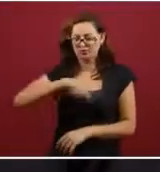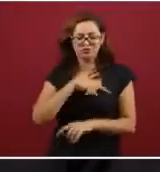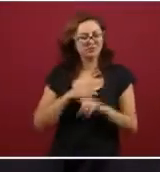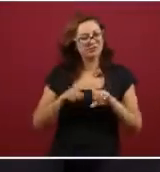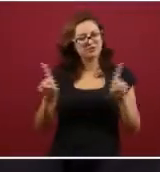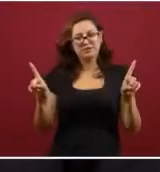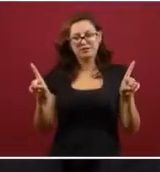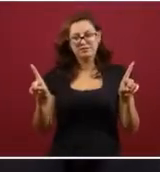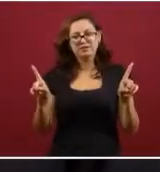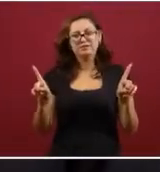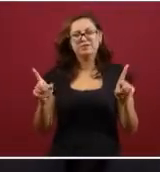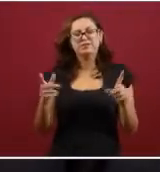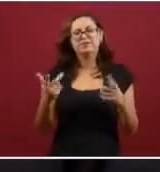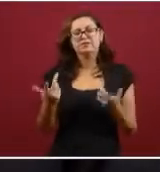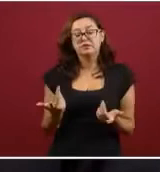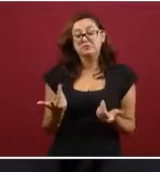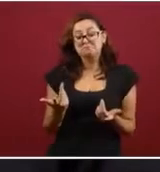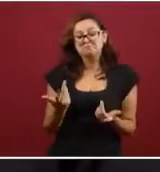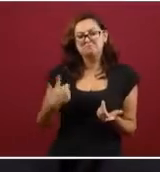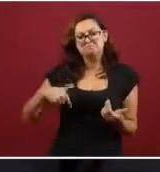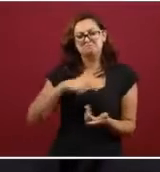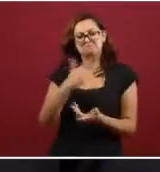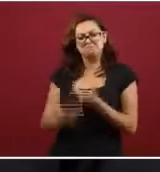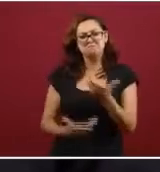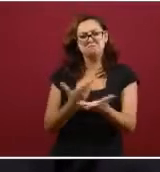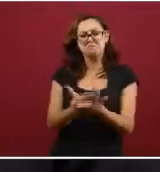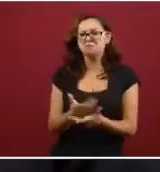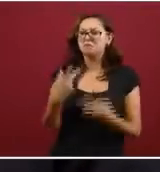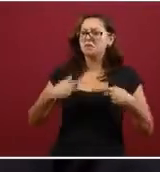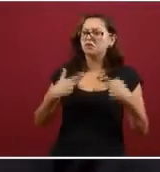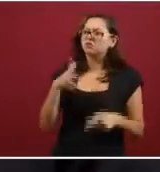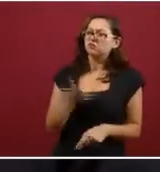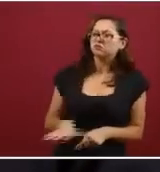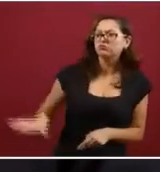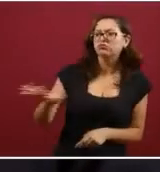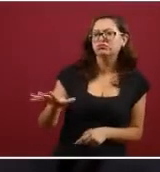gente, considero, votó